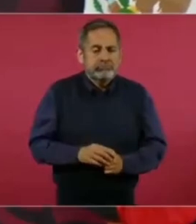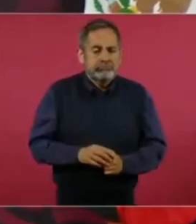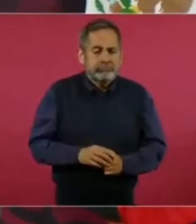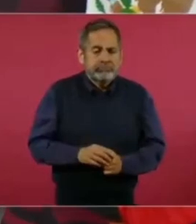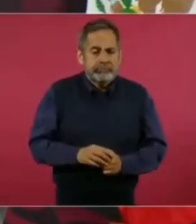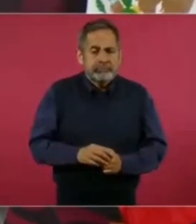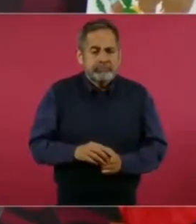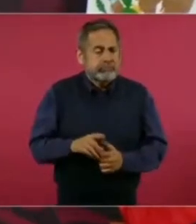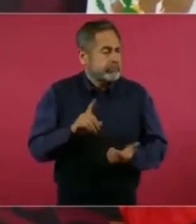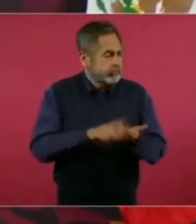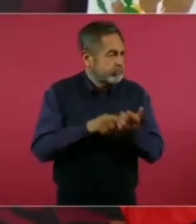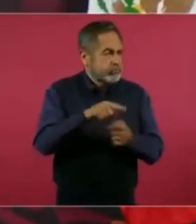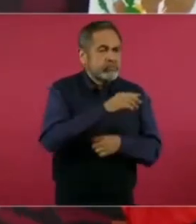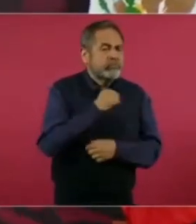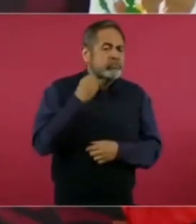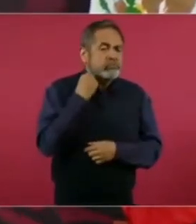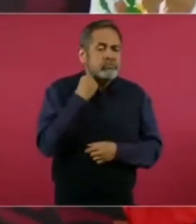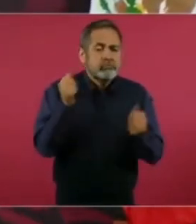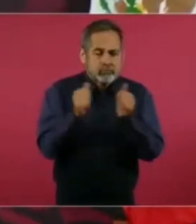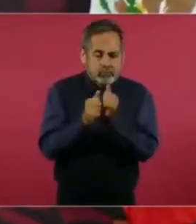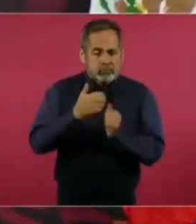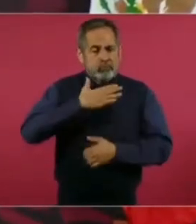que imparten justicia,